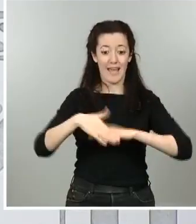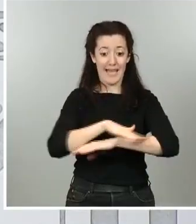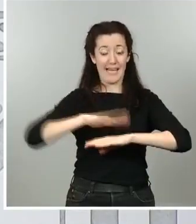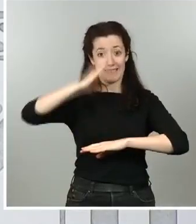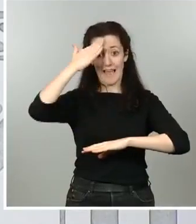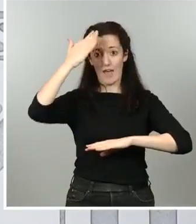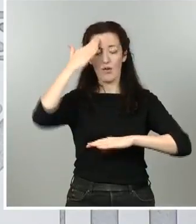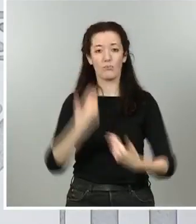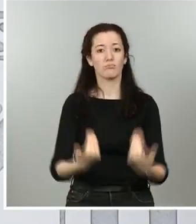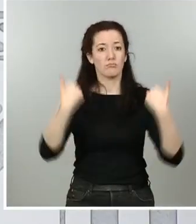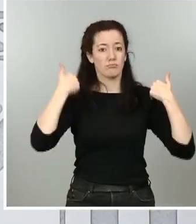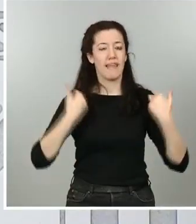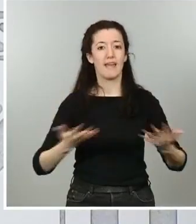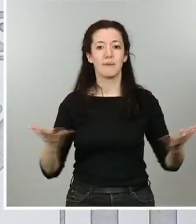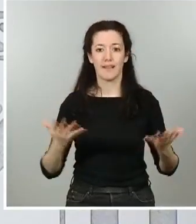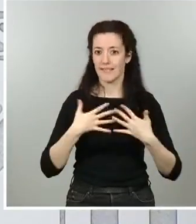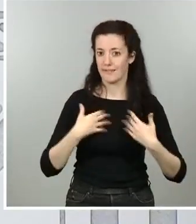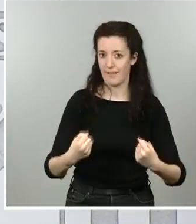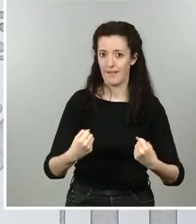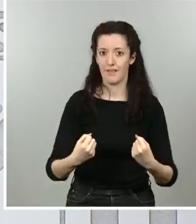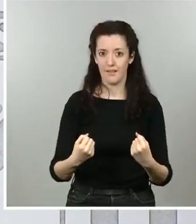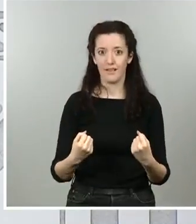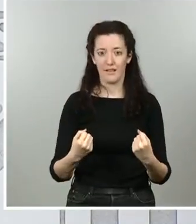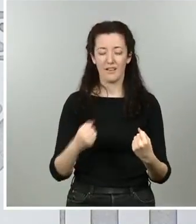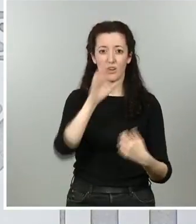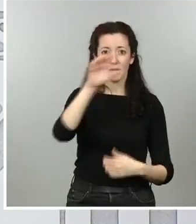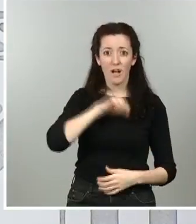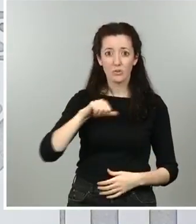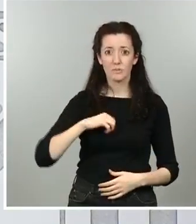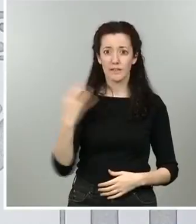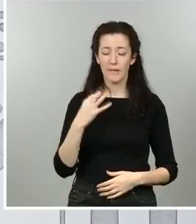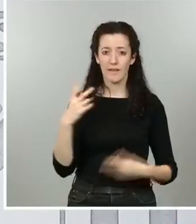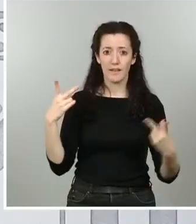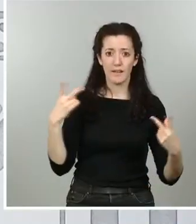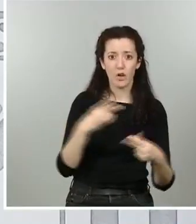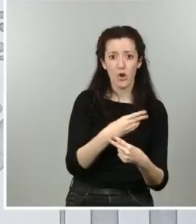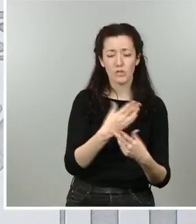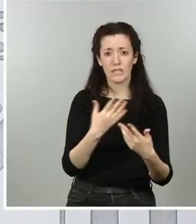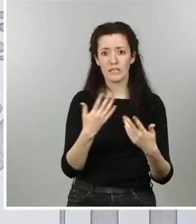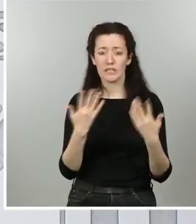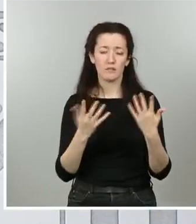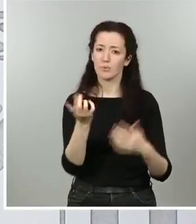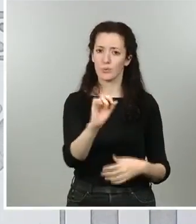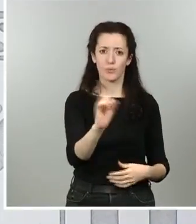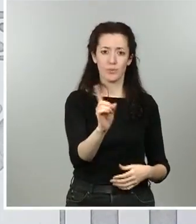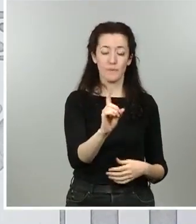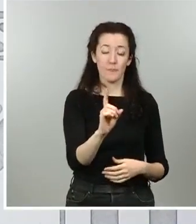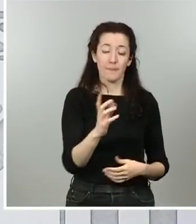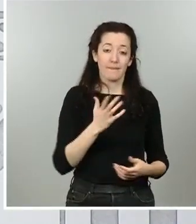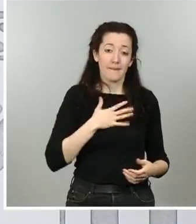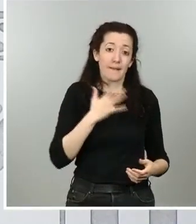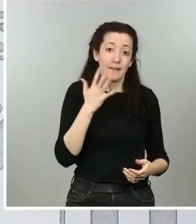cualquier comunidad autónoma se vea obligada a aplicar recortes, aunque eso no puede significar que desaparezca